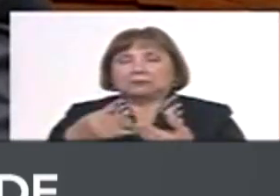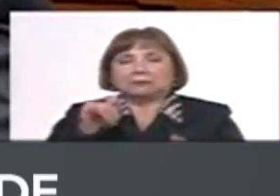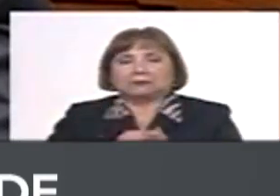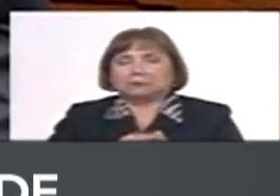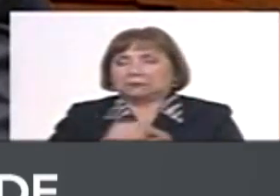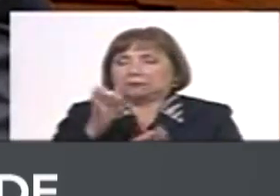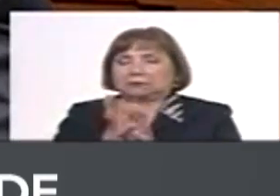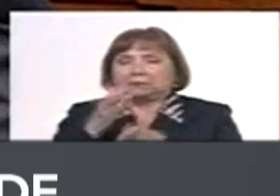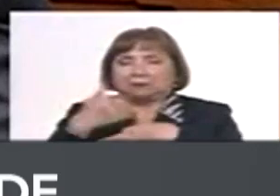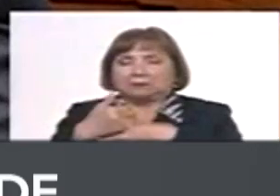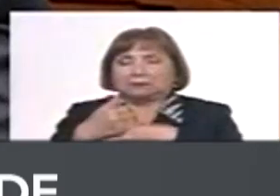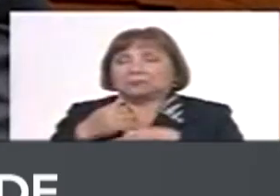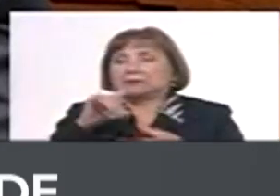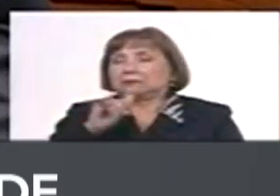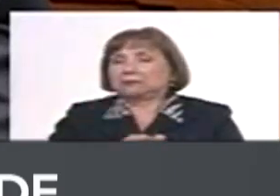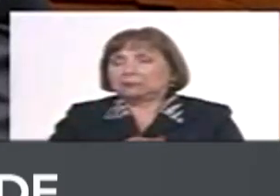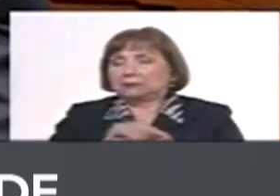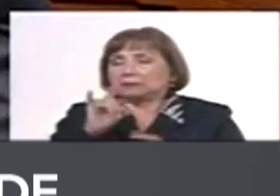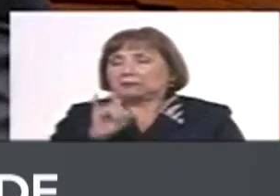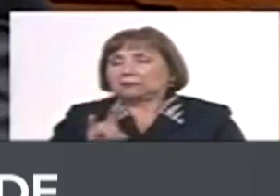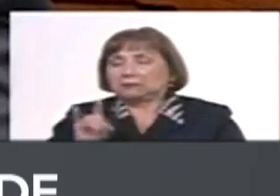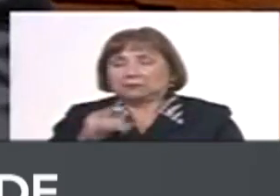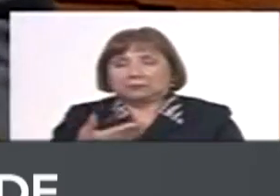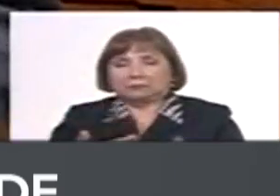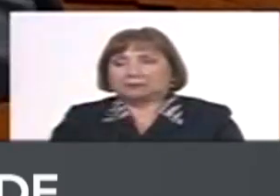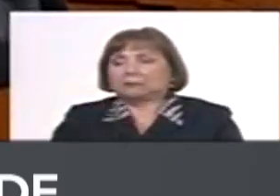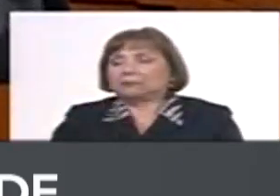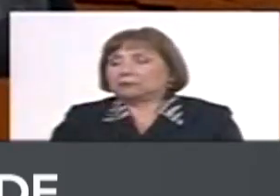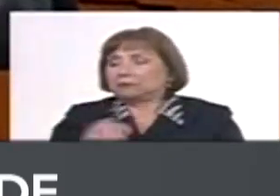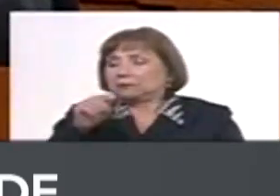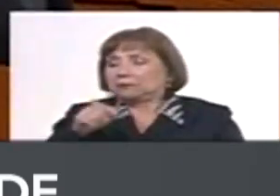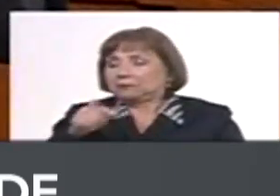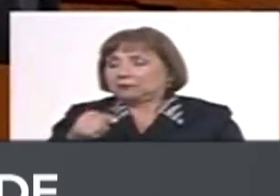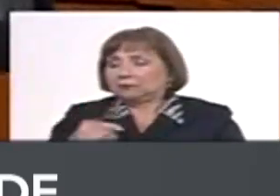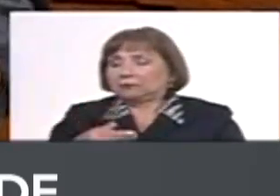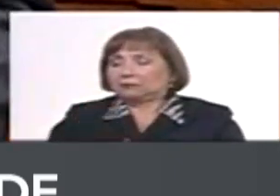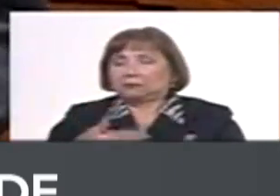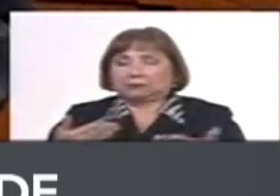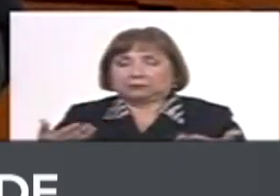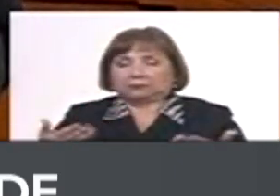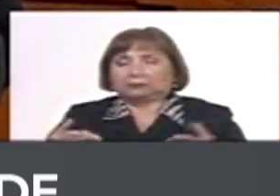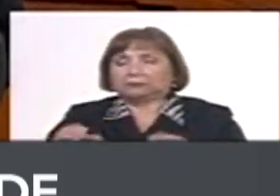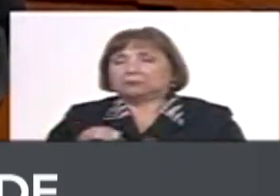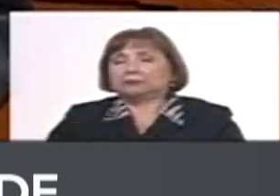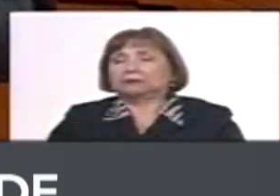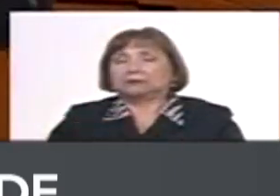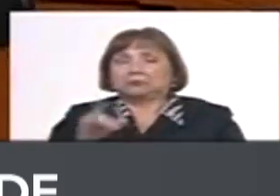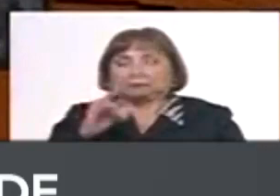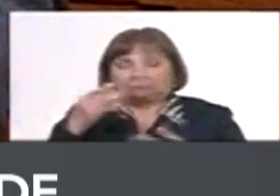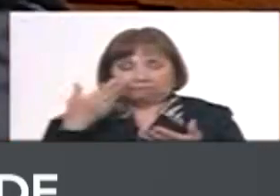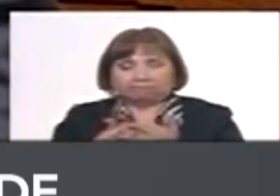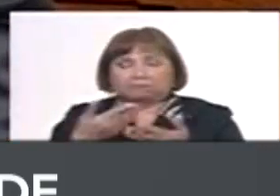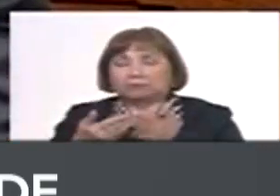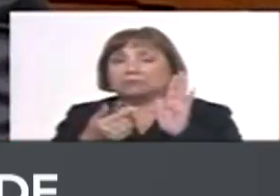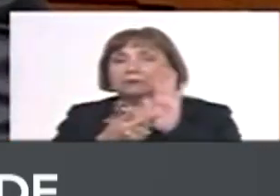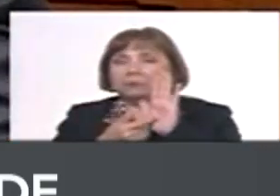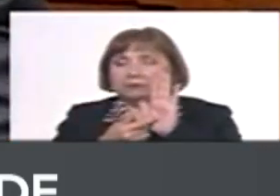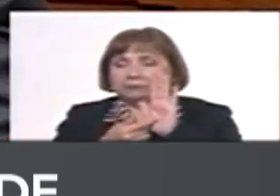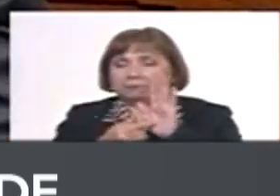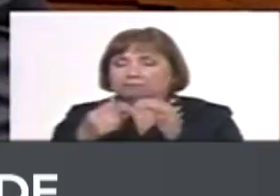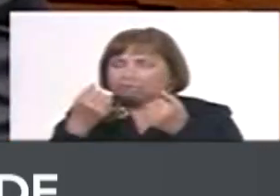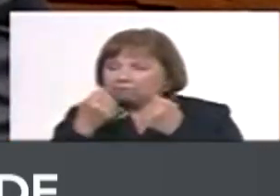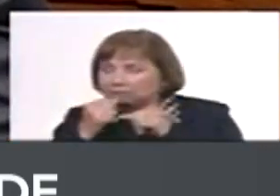y de la forma en que se usan estos mecanismos que evidencian